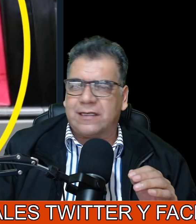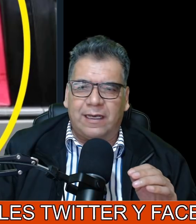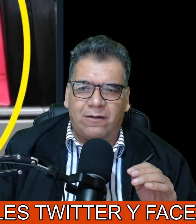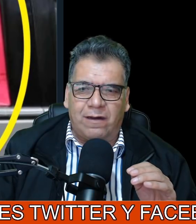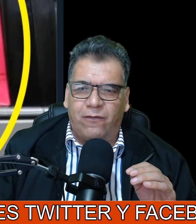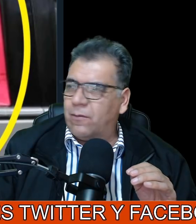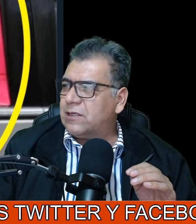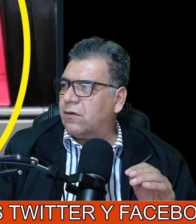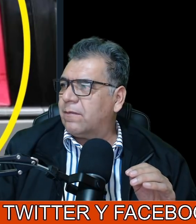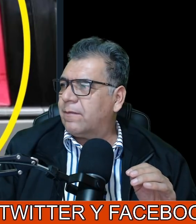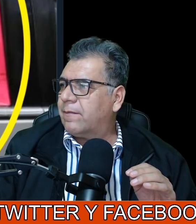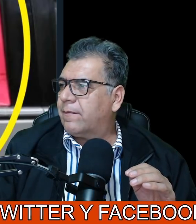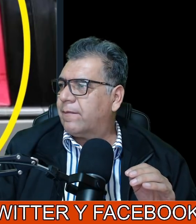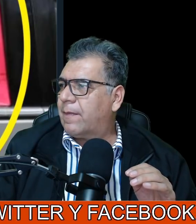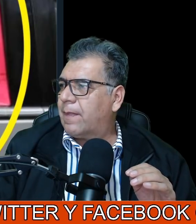Vamos a seguir con la información.